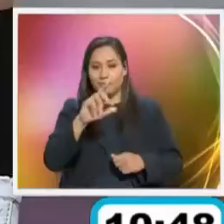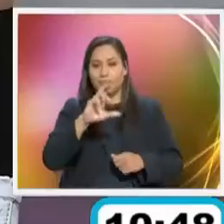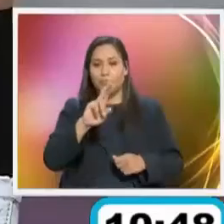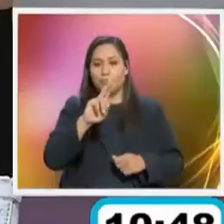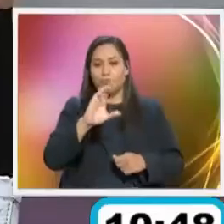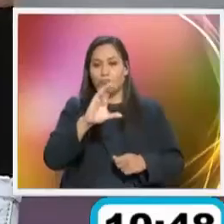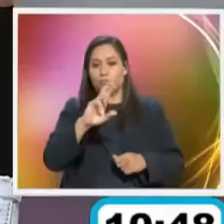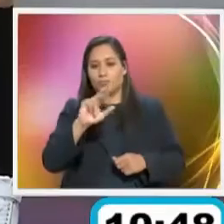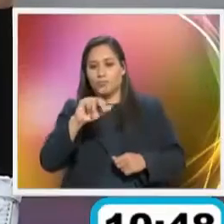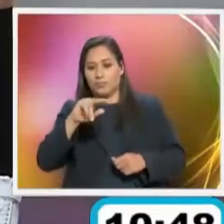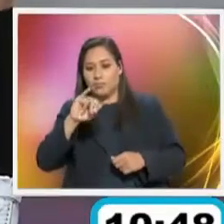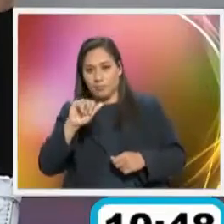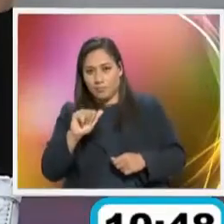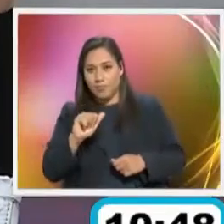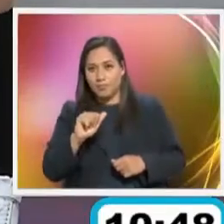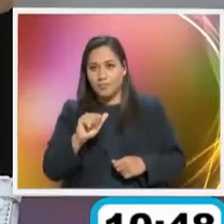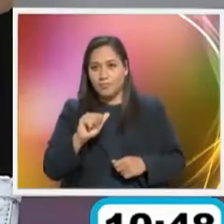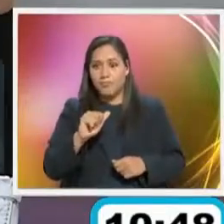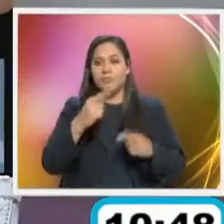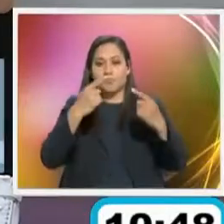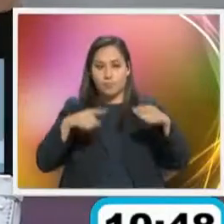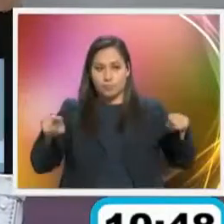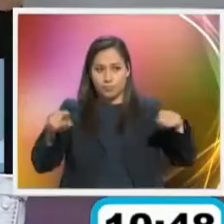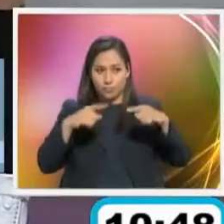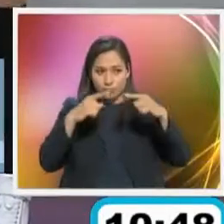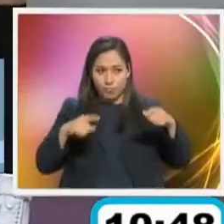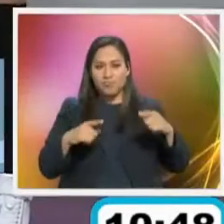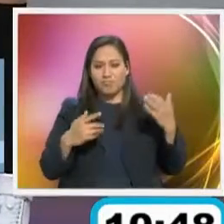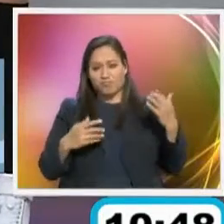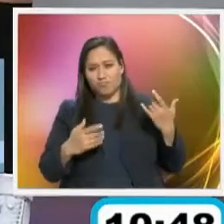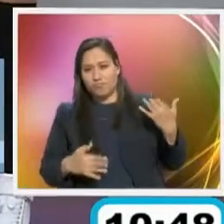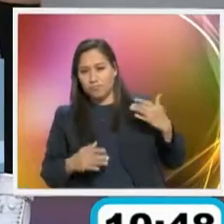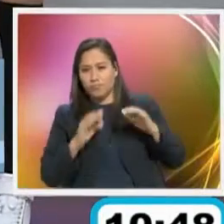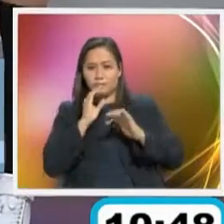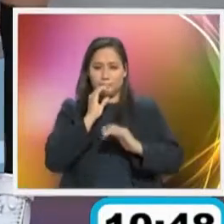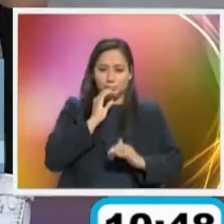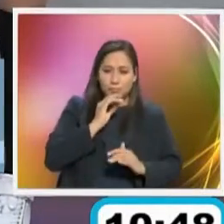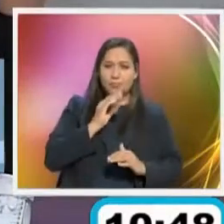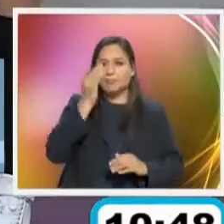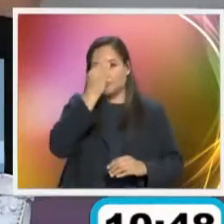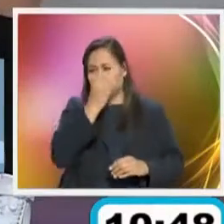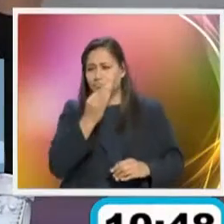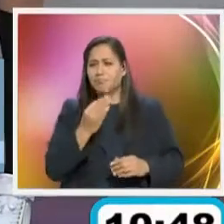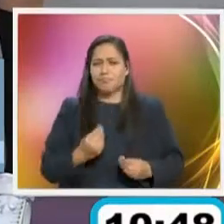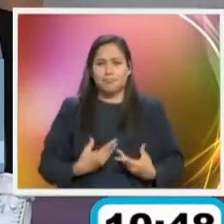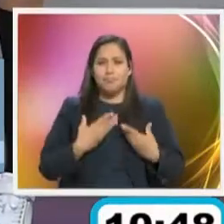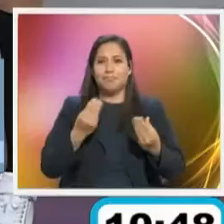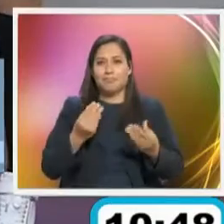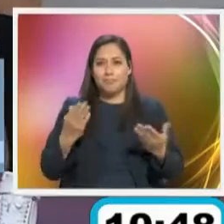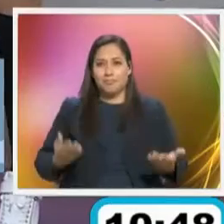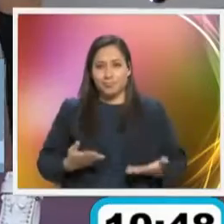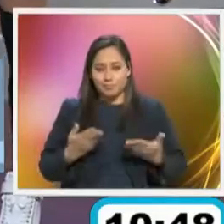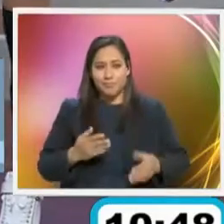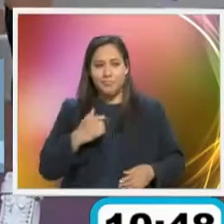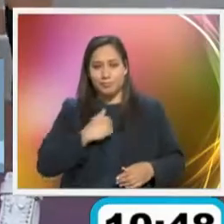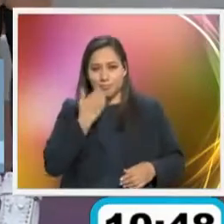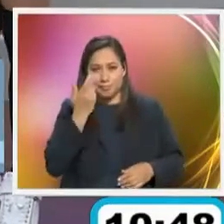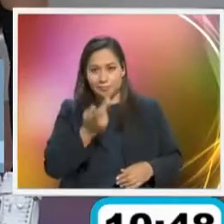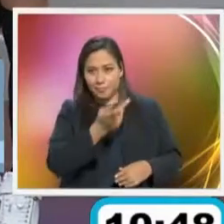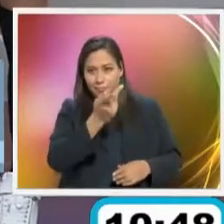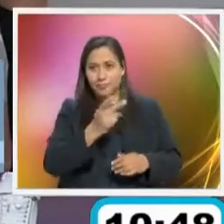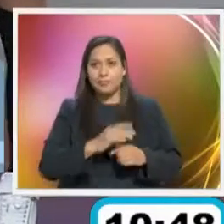Ucrania, ellas traen un concepto musical con música electrónica, con pop muy movido, mucho baile. Pero yo les quiero